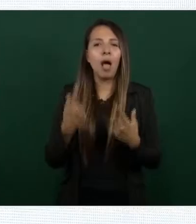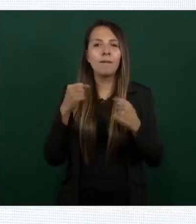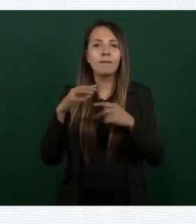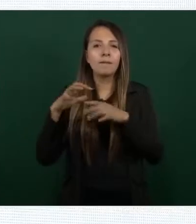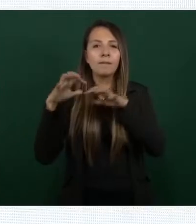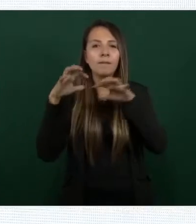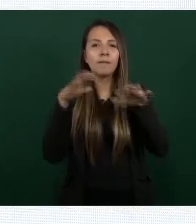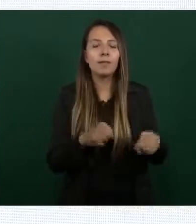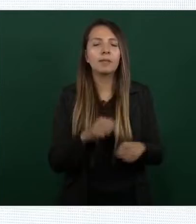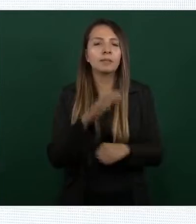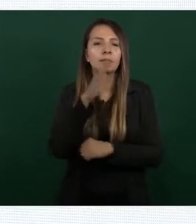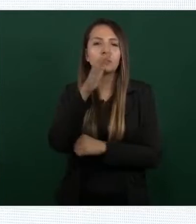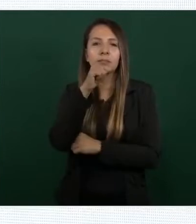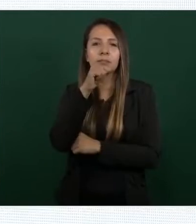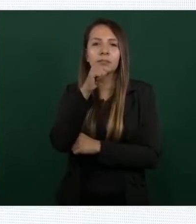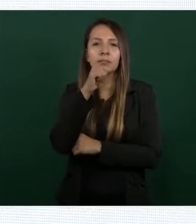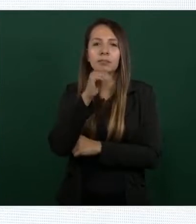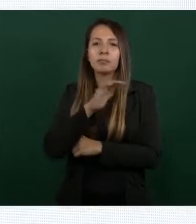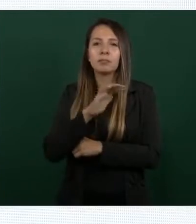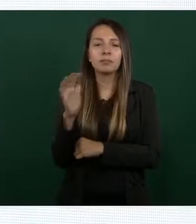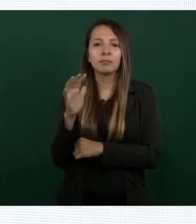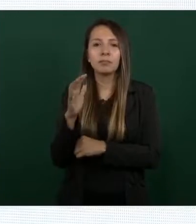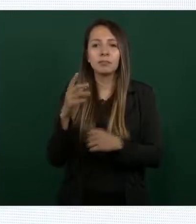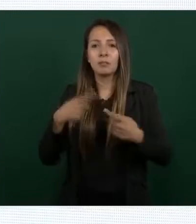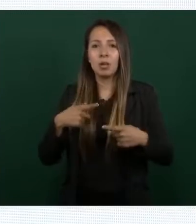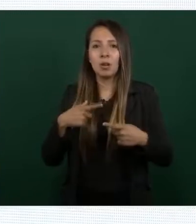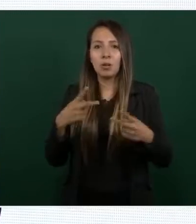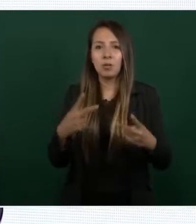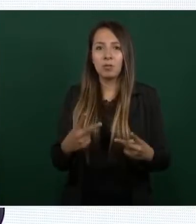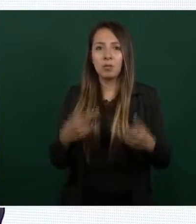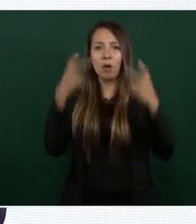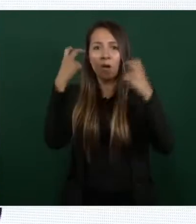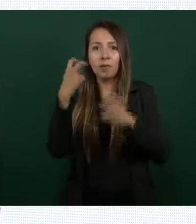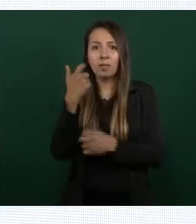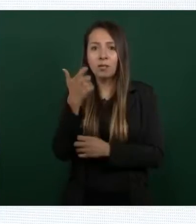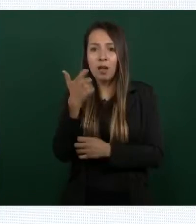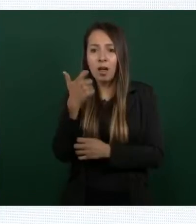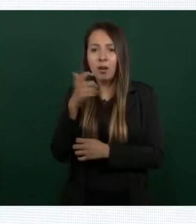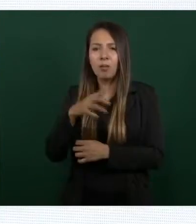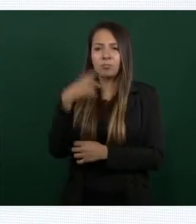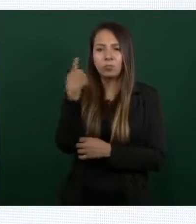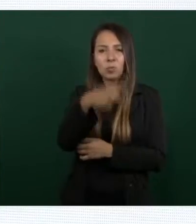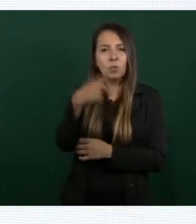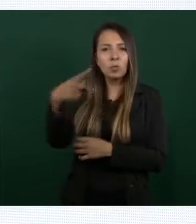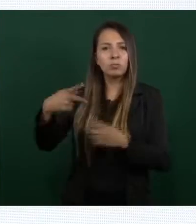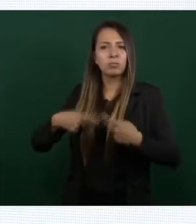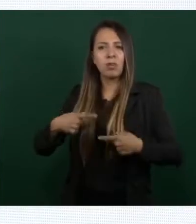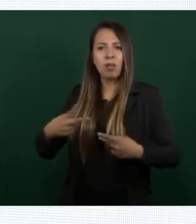Nadie se roba el dinero del pueblo.